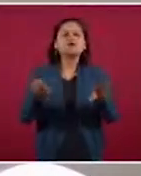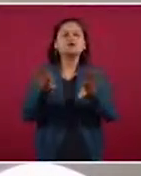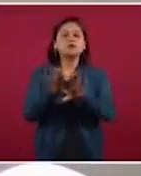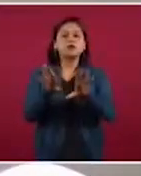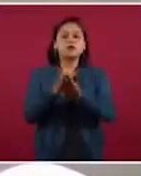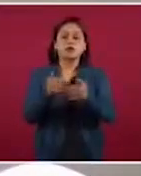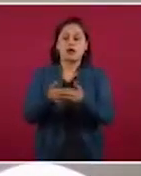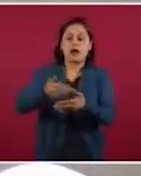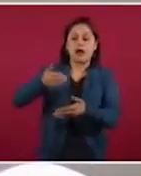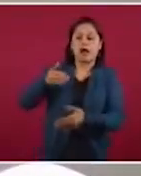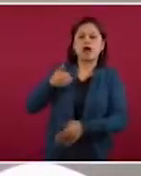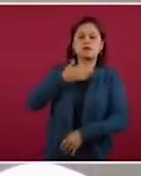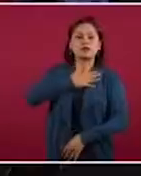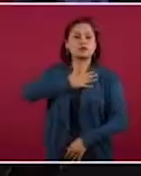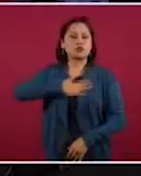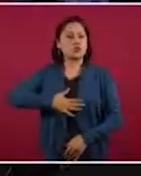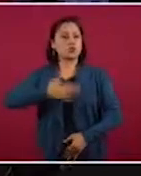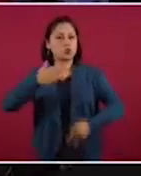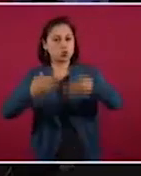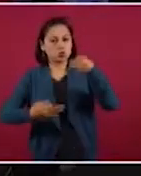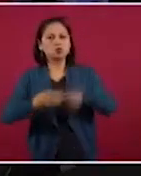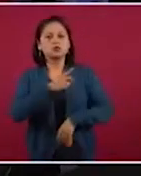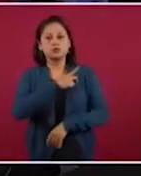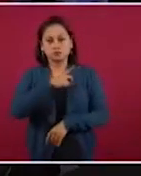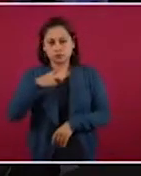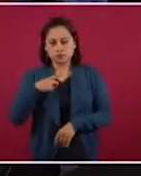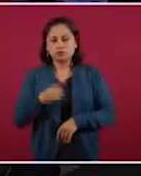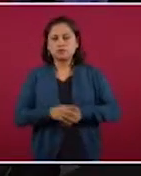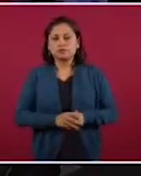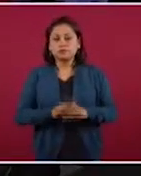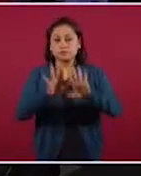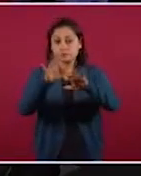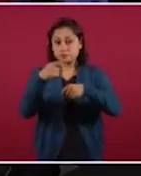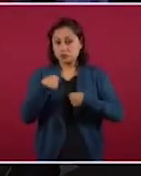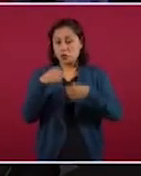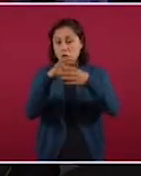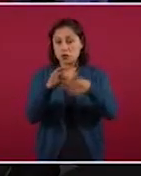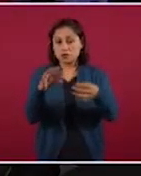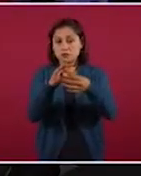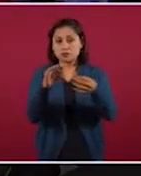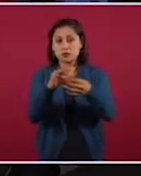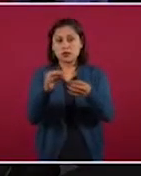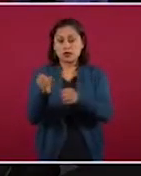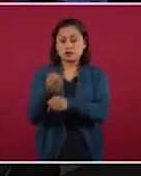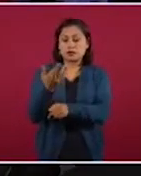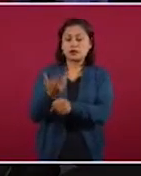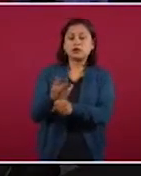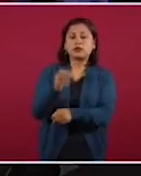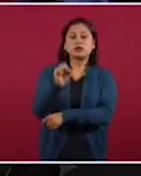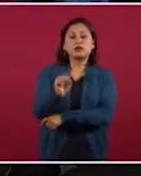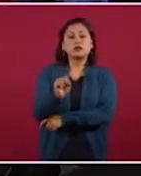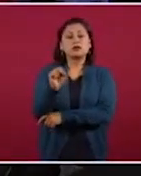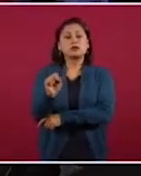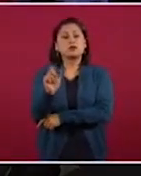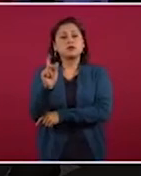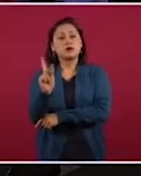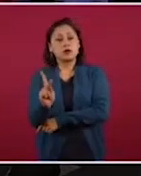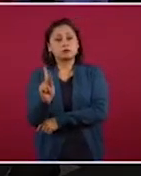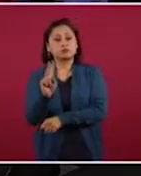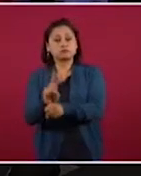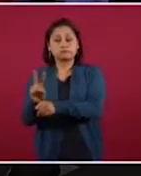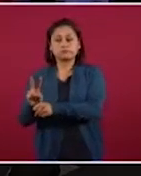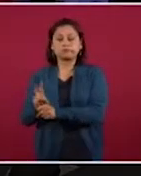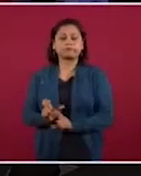enumerar las acciones nada más en las que está participando la Secretaría de Seguridad y Protección Ciudadana